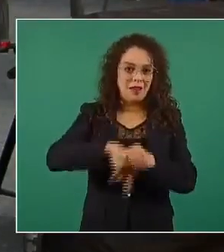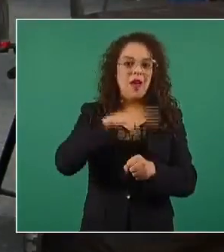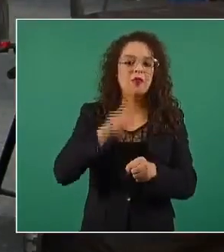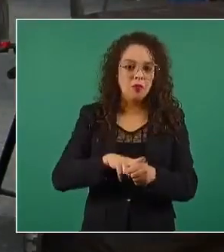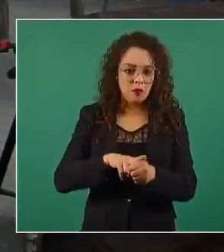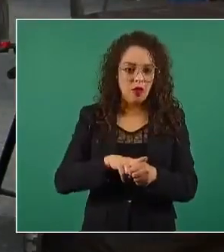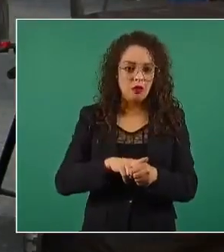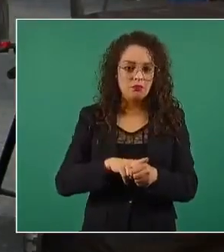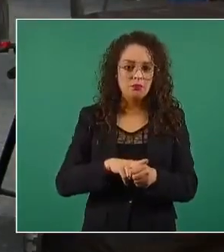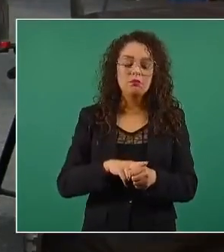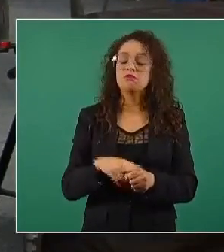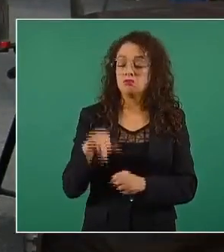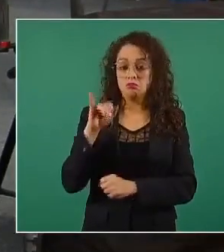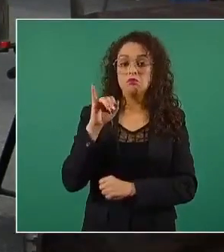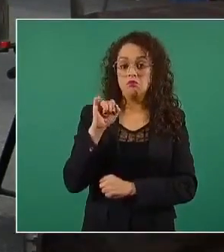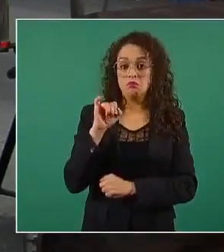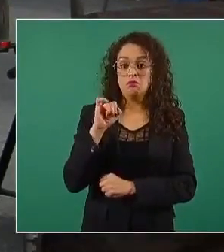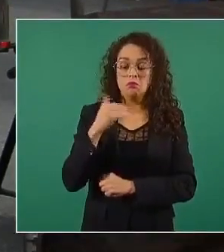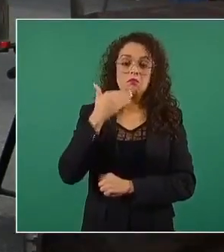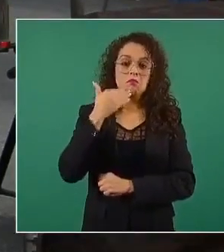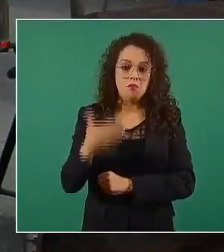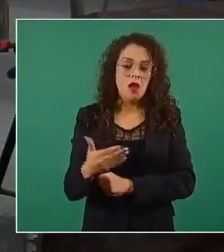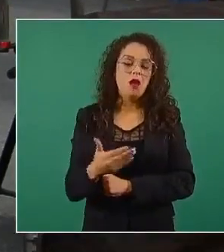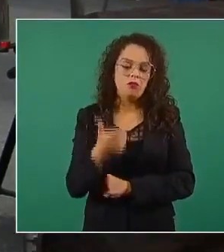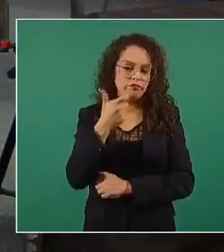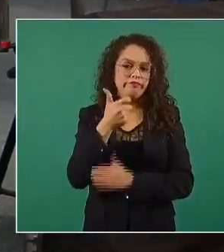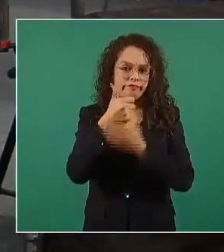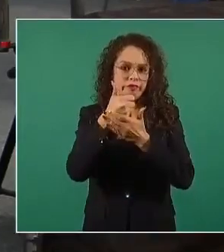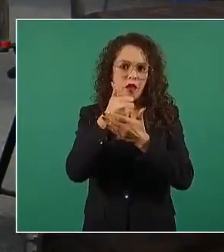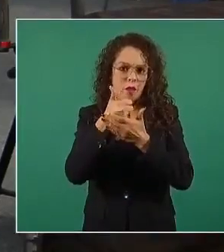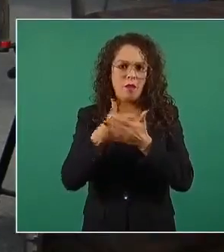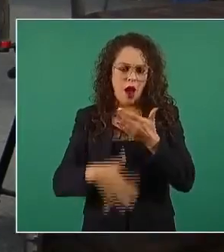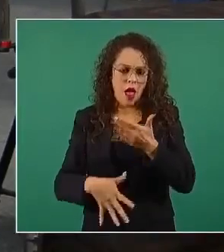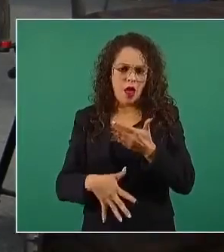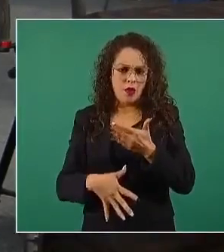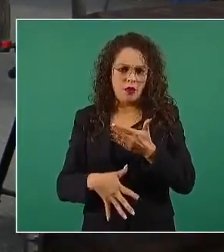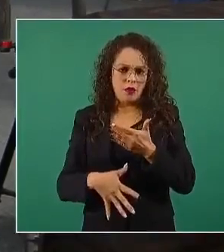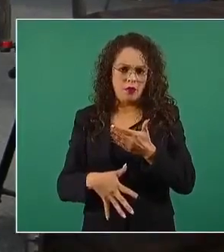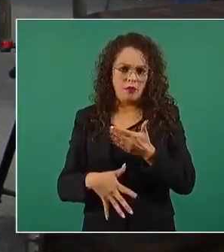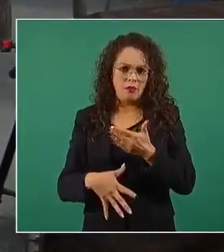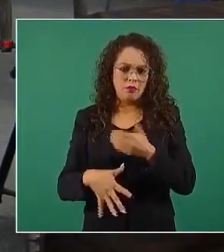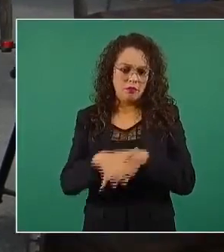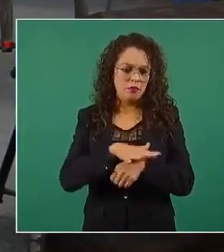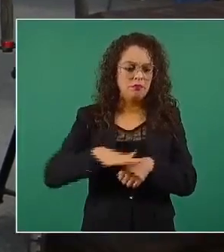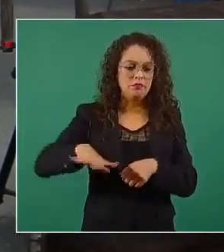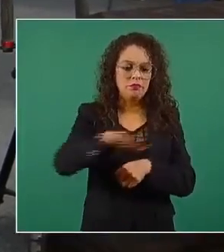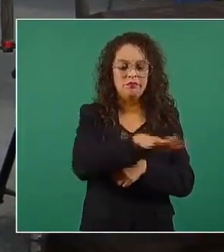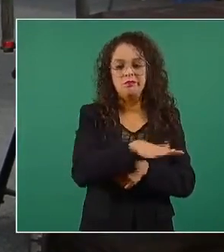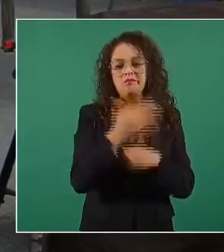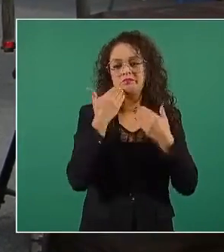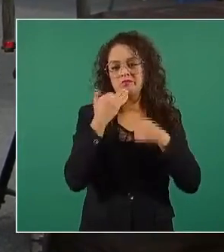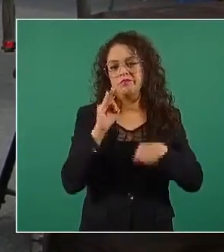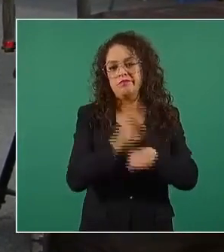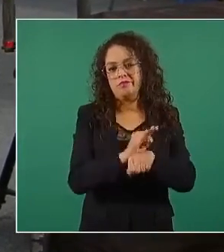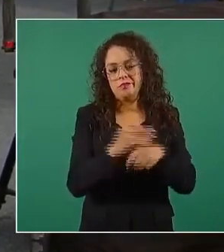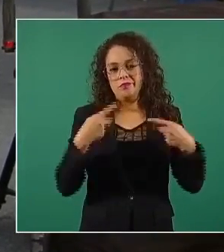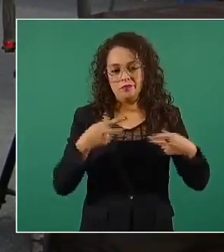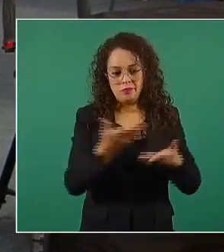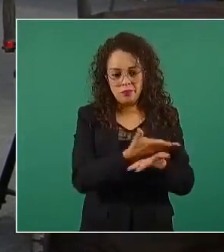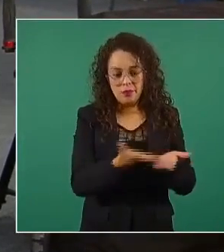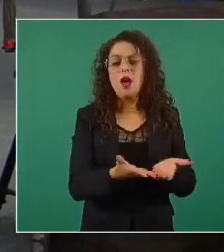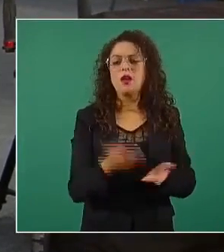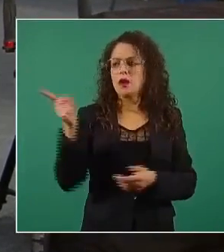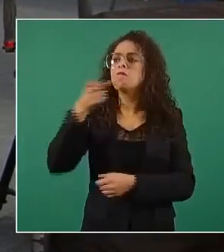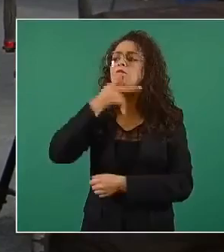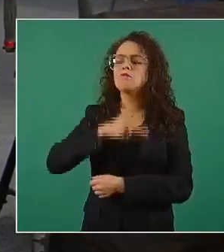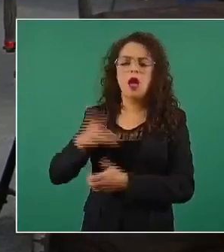un combustible de precio accesible a los sectores vulnerables, que Pemex sea quien distribuya,